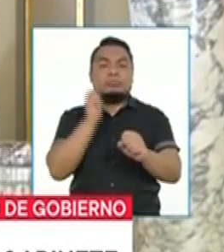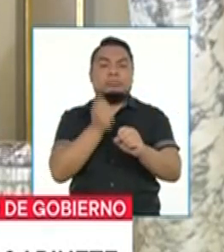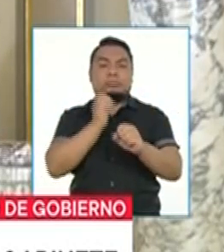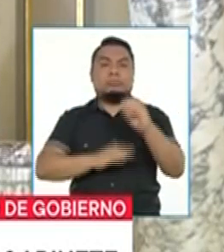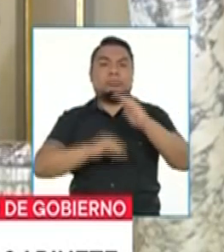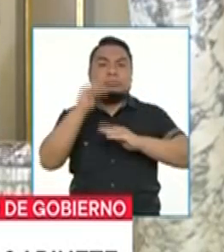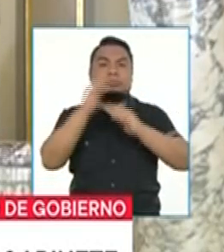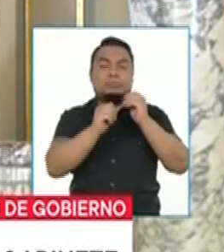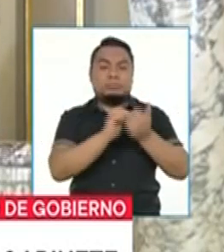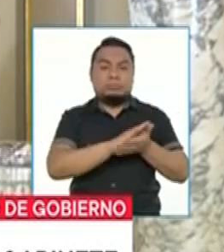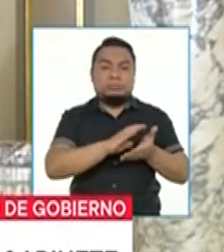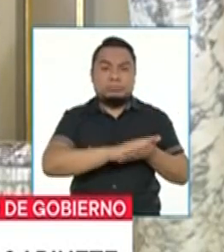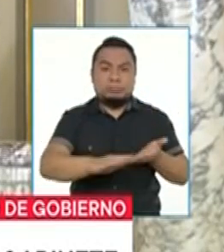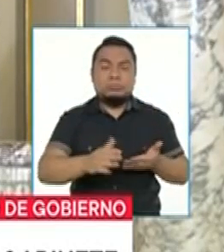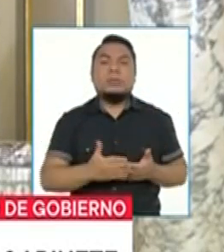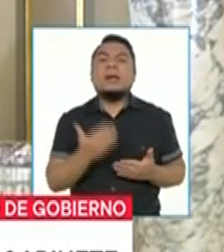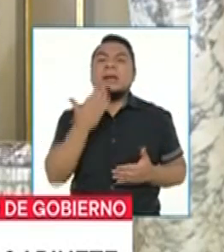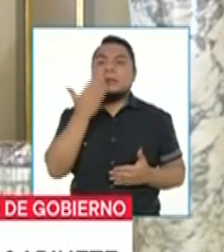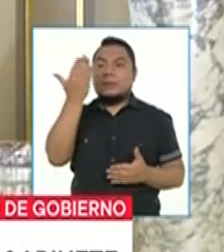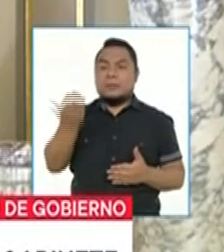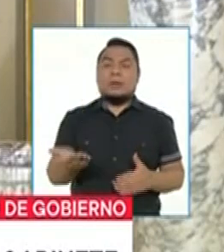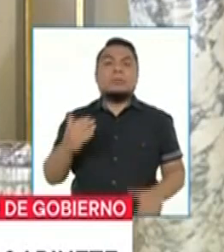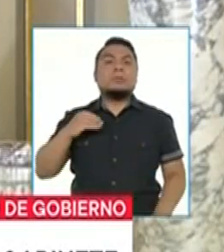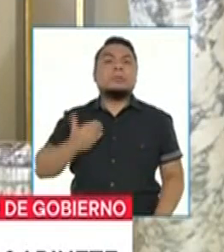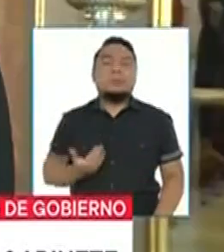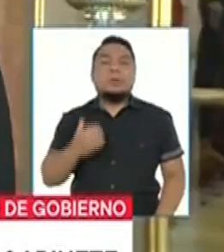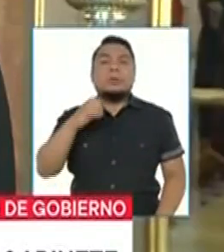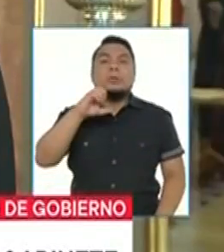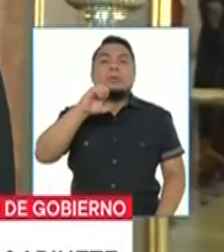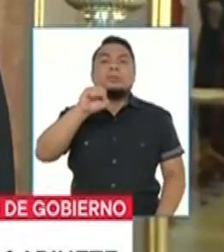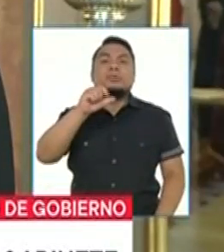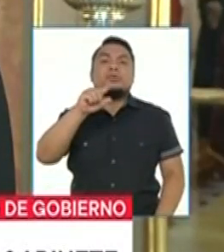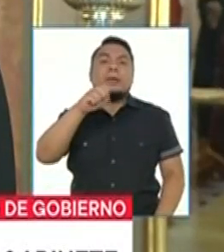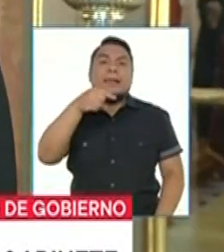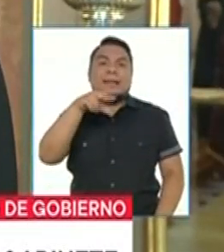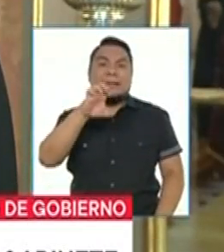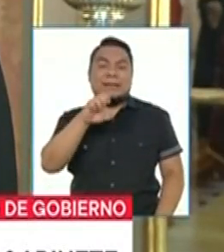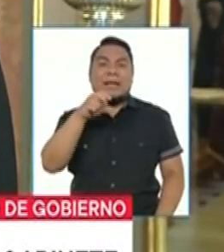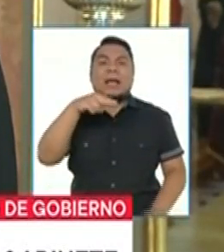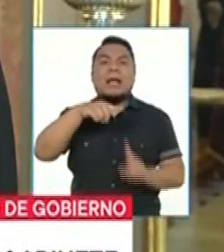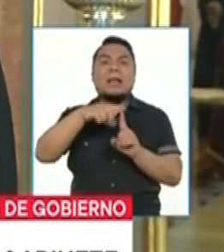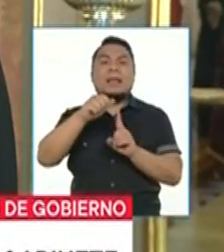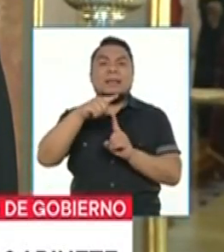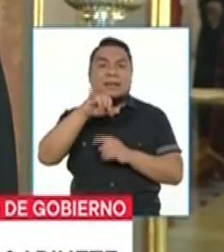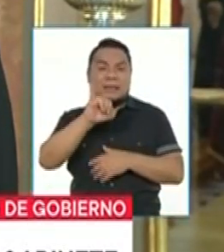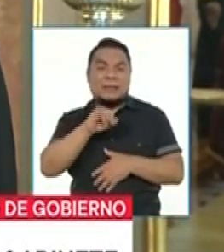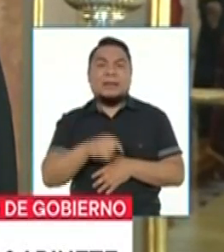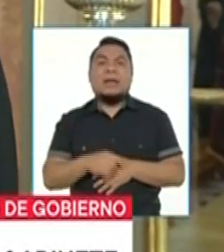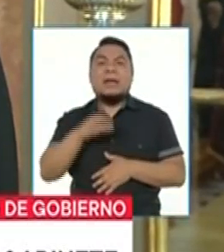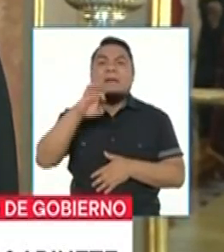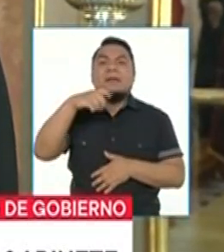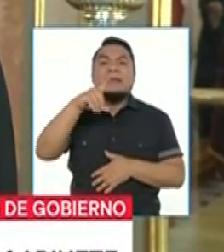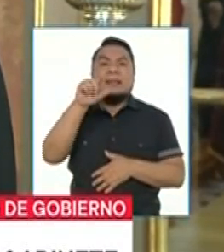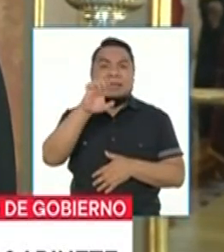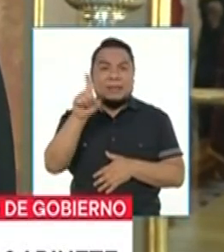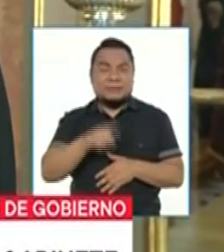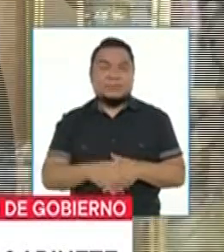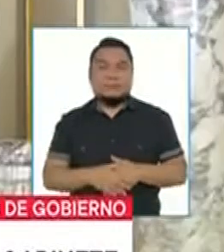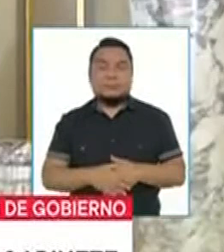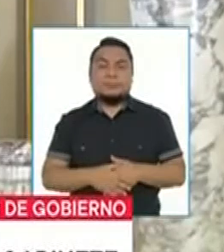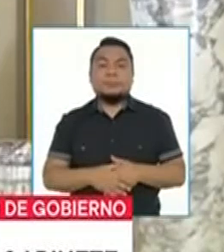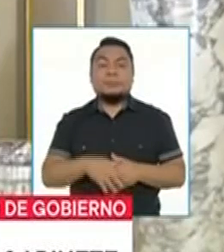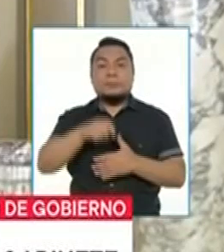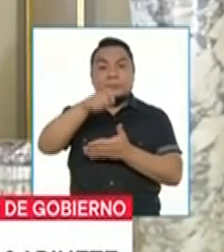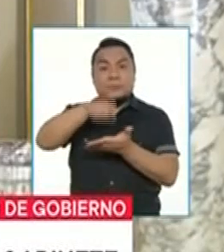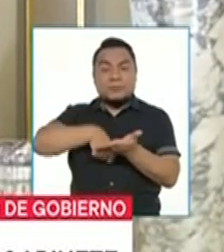mensaje que nos enorgullece en el preámbulo de nuestro bicentenario de la independencia del Perú. Ana,